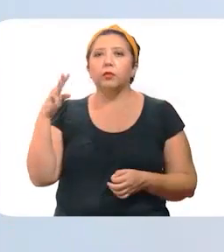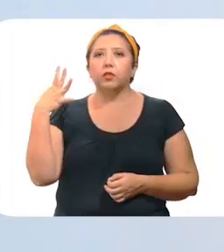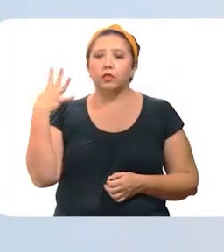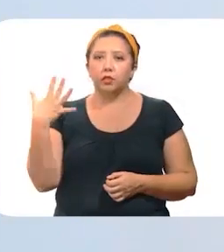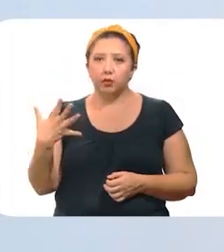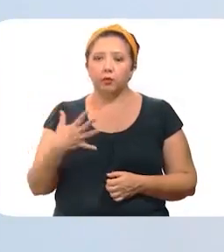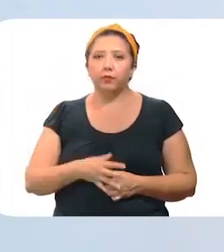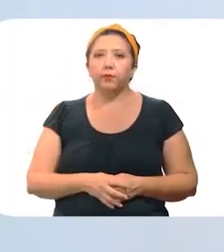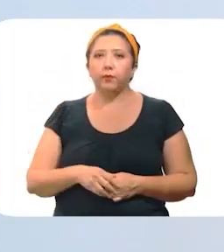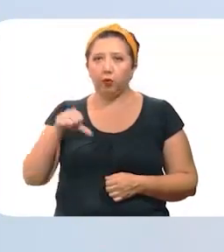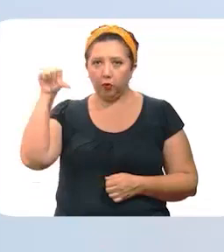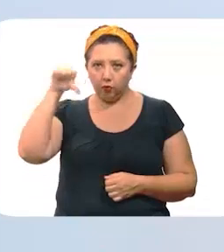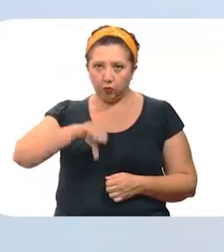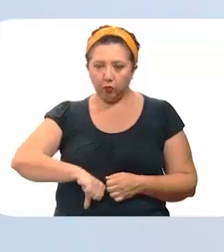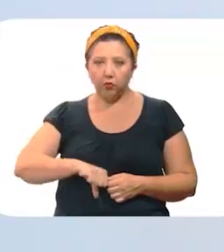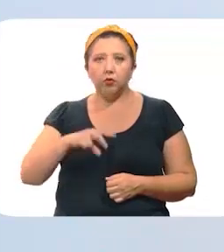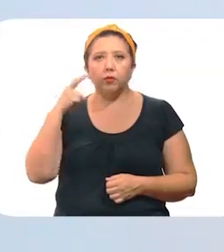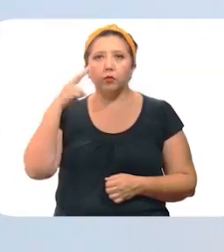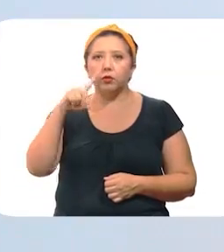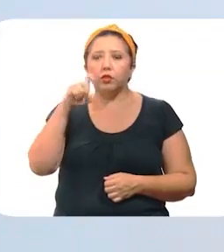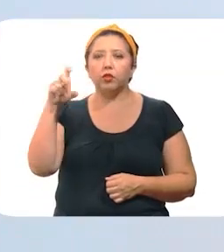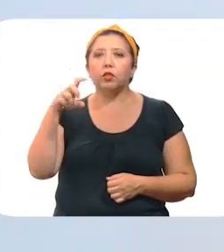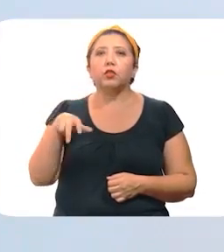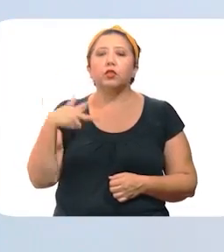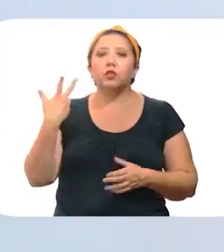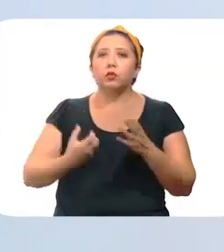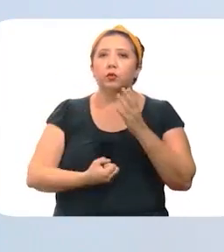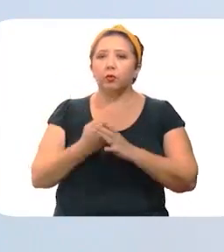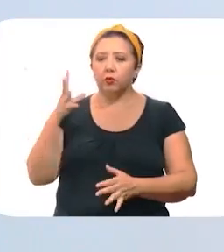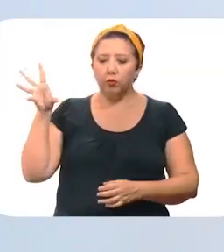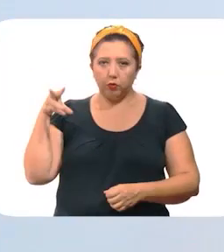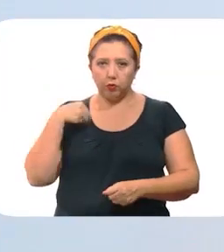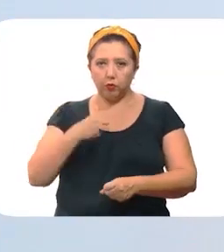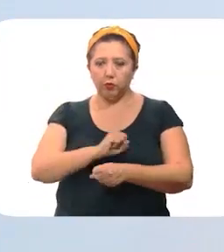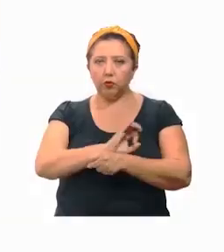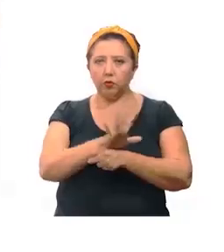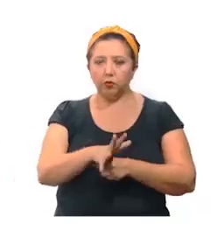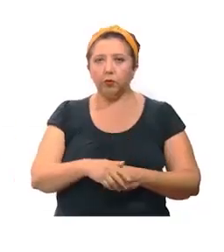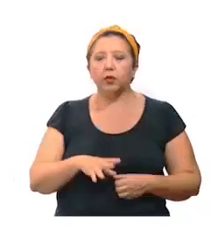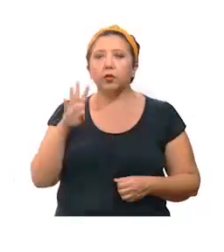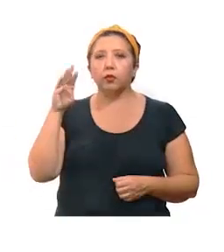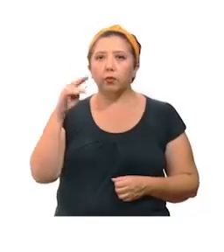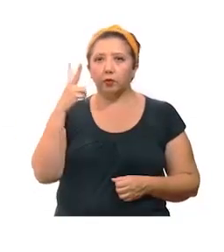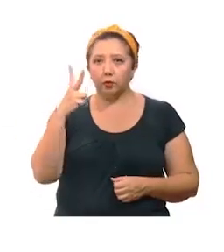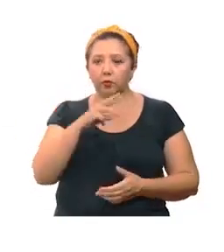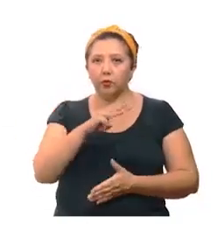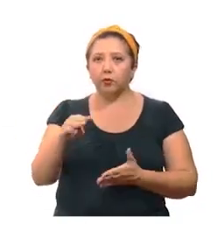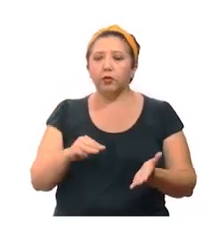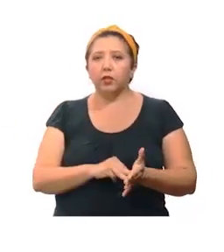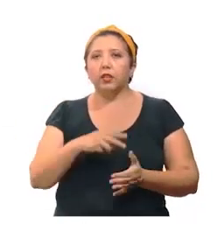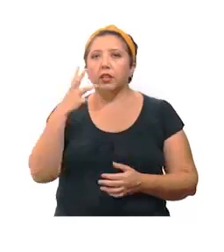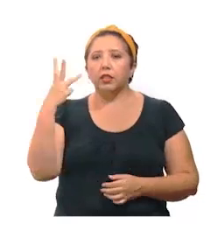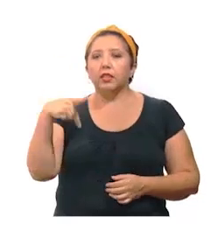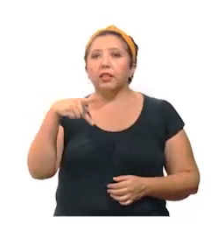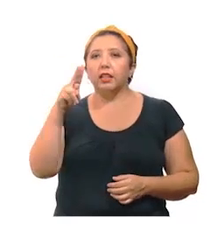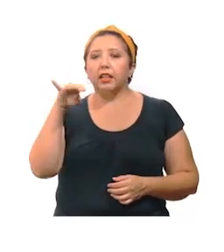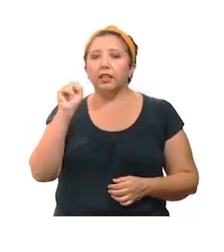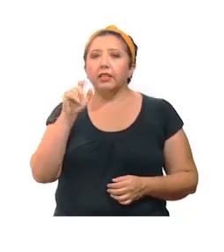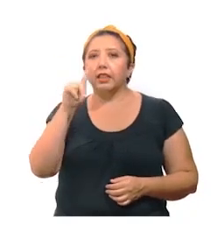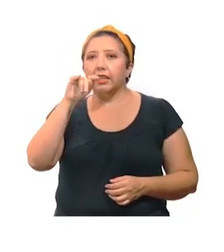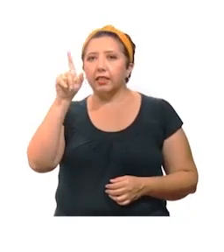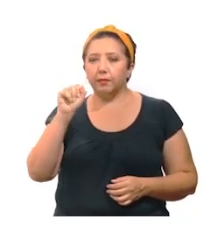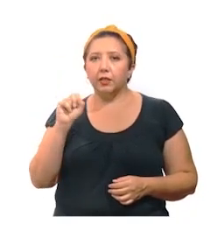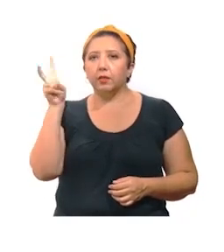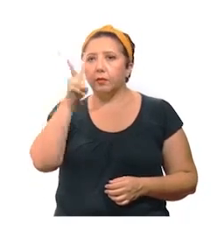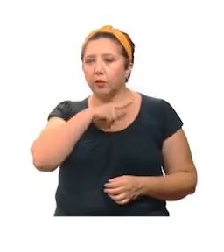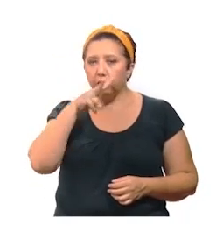31.795. Hoy se detectaron 113 nuevos contagios de coronavirus, 92 en Mérida, 3 en Canacín, en Tizimín